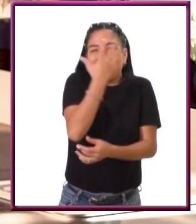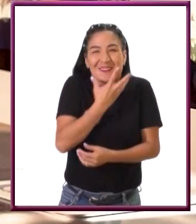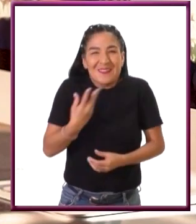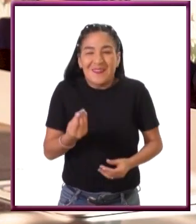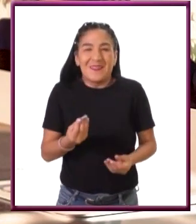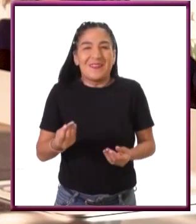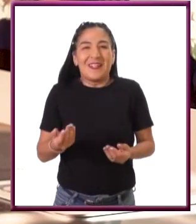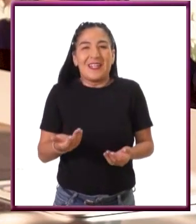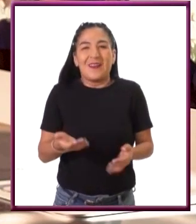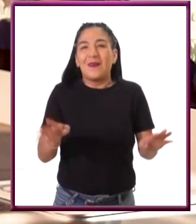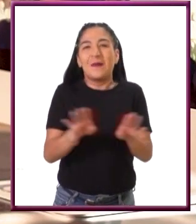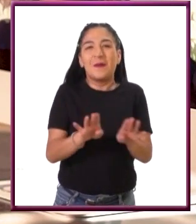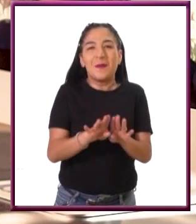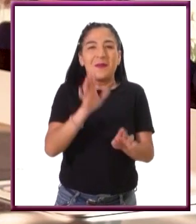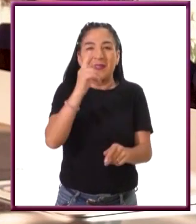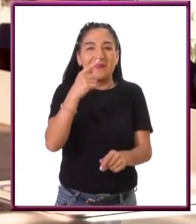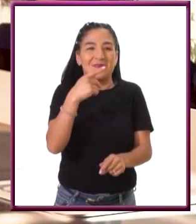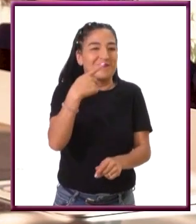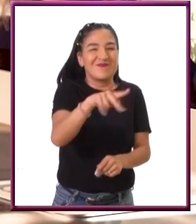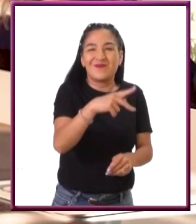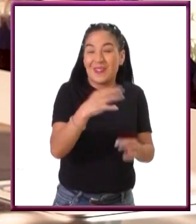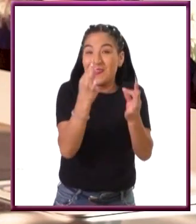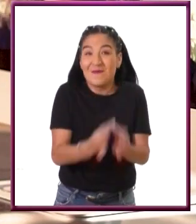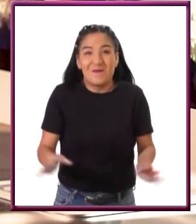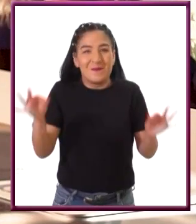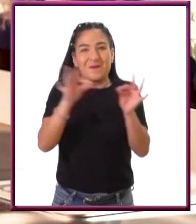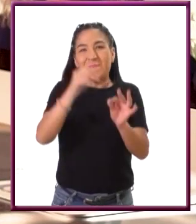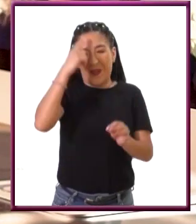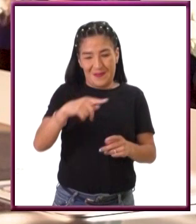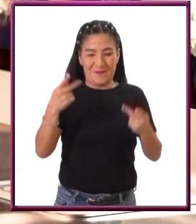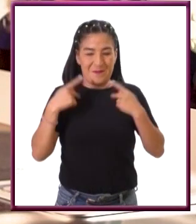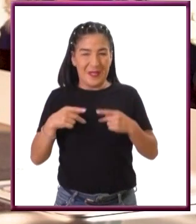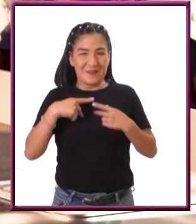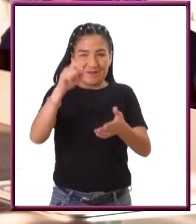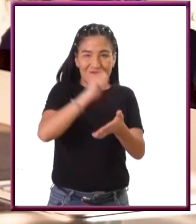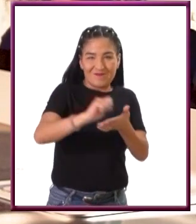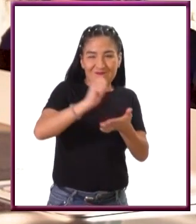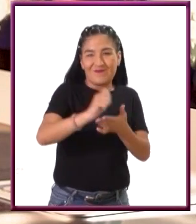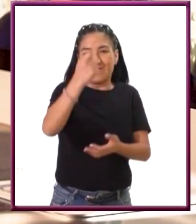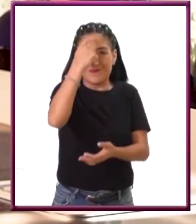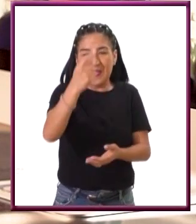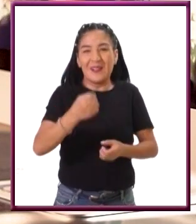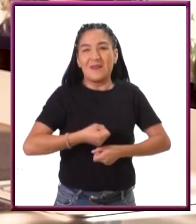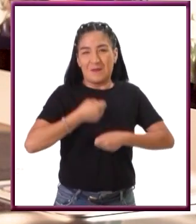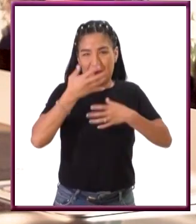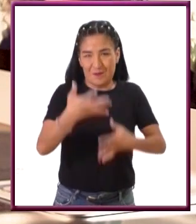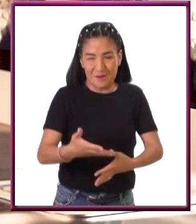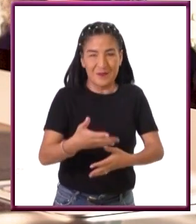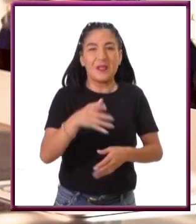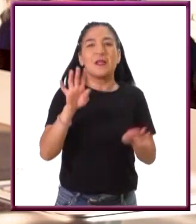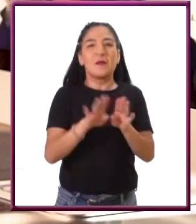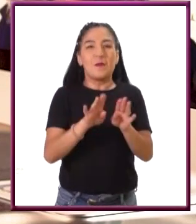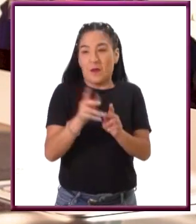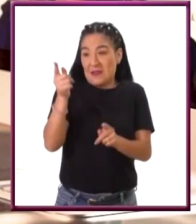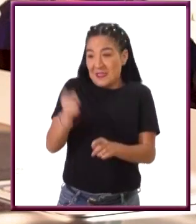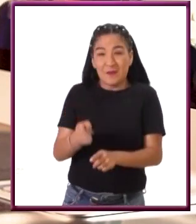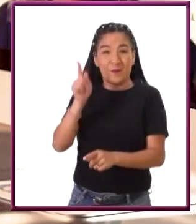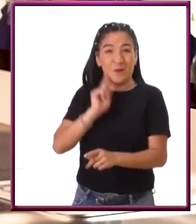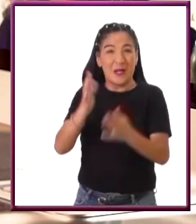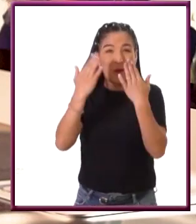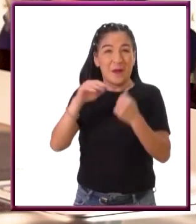aparecen y que eran como indispensables para el poeta, ¿no? Nos cuesta trabajo a veces imaginarnos al poeta sin la